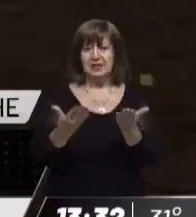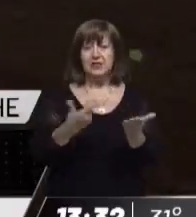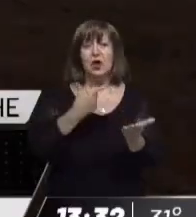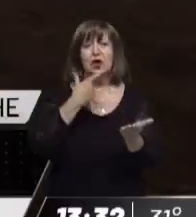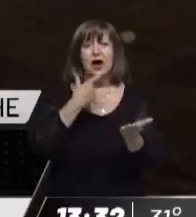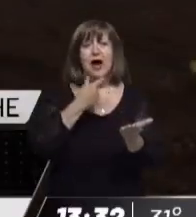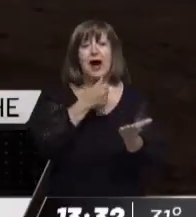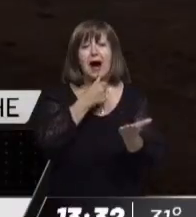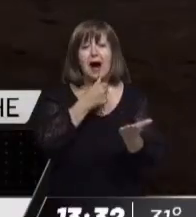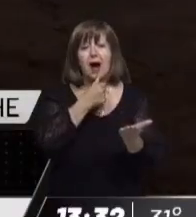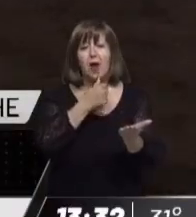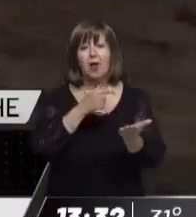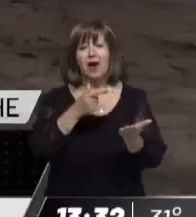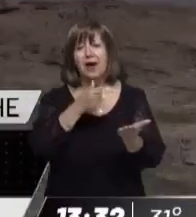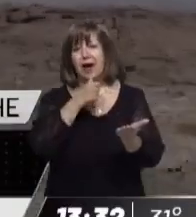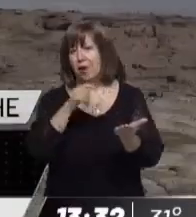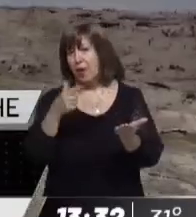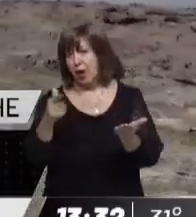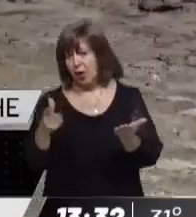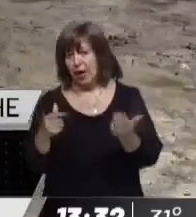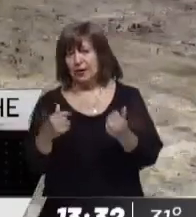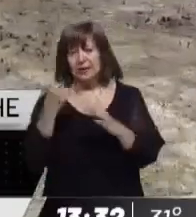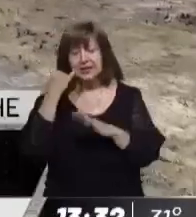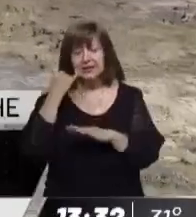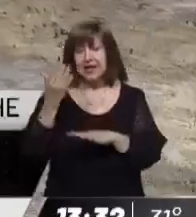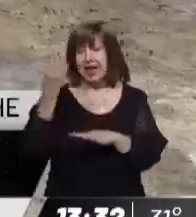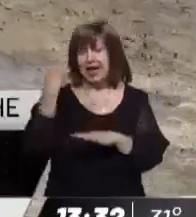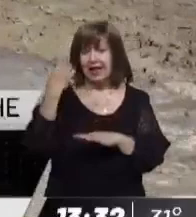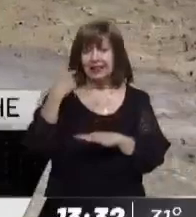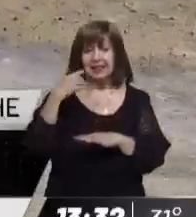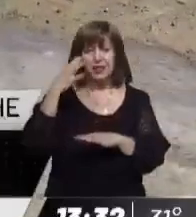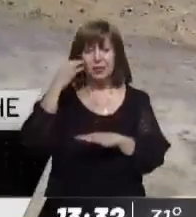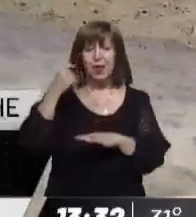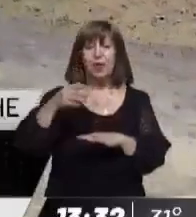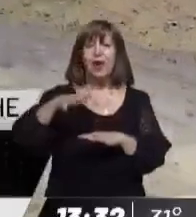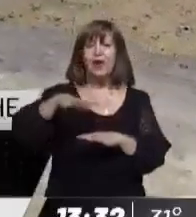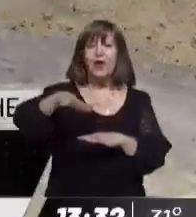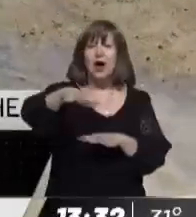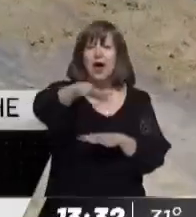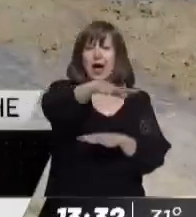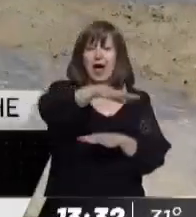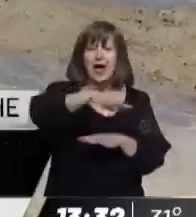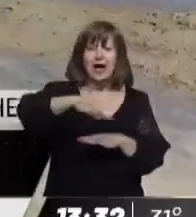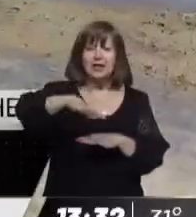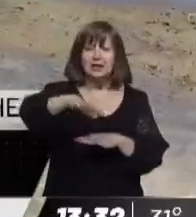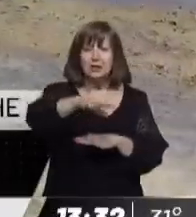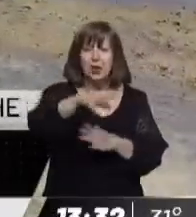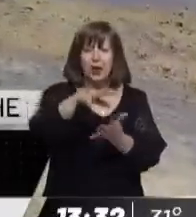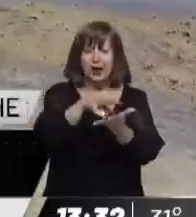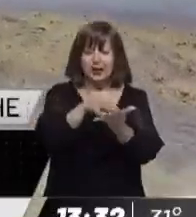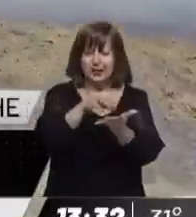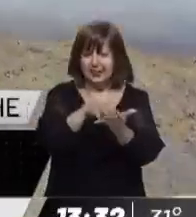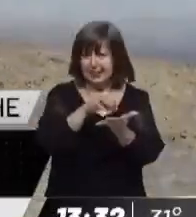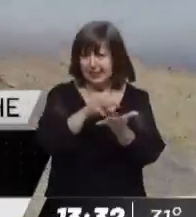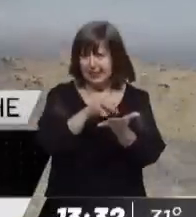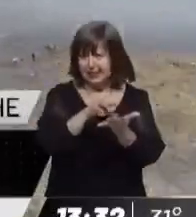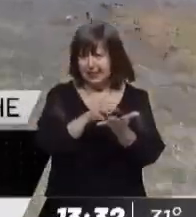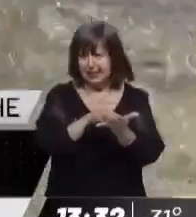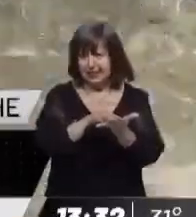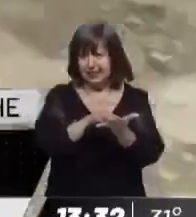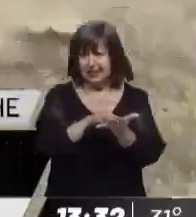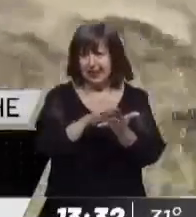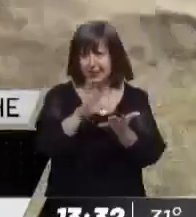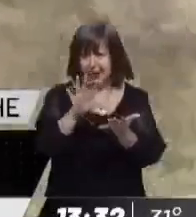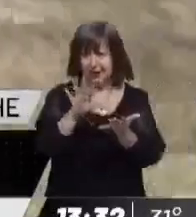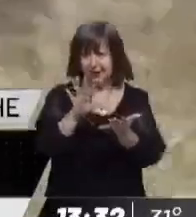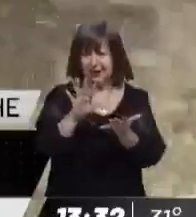imagen, esto que lo hemos recorrido cuando hicimos Mendoza Profunda y es un desierto, como puede ser, perdóname que te